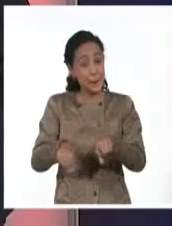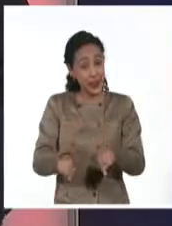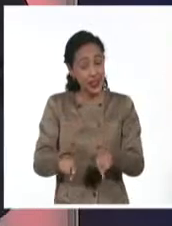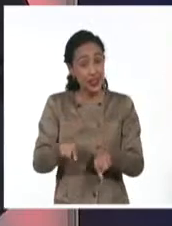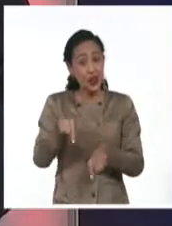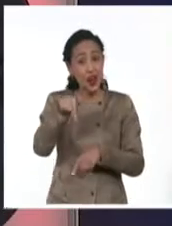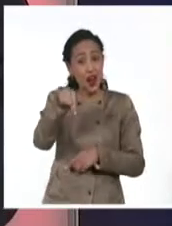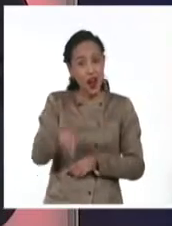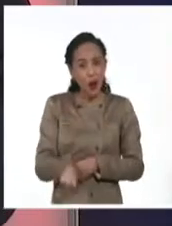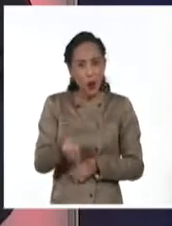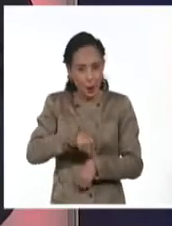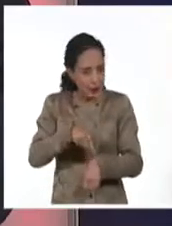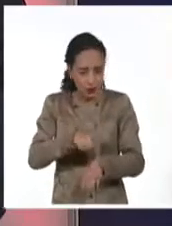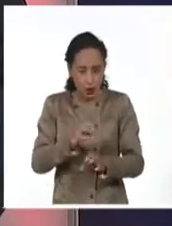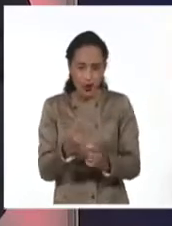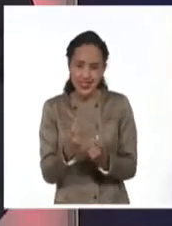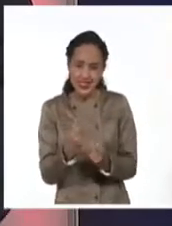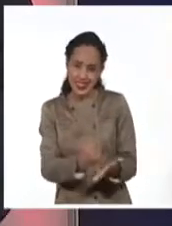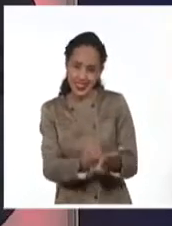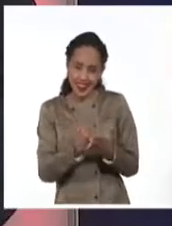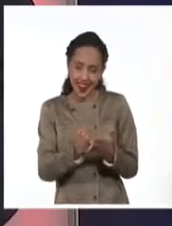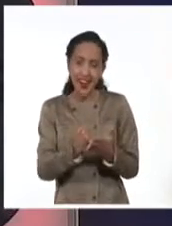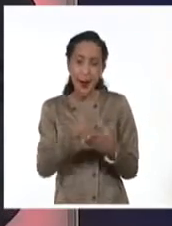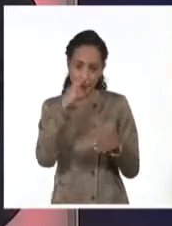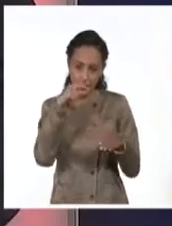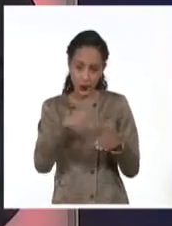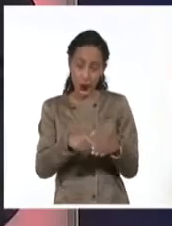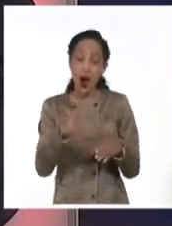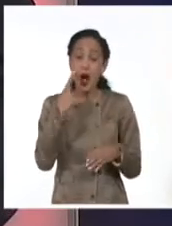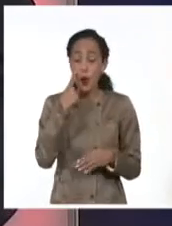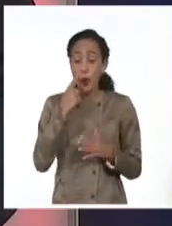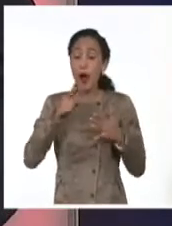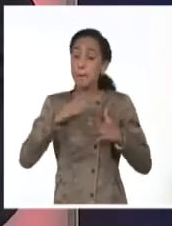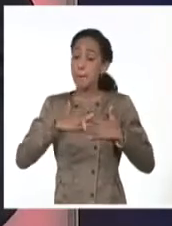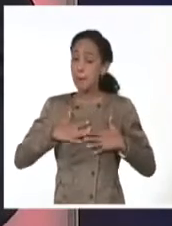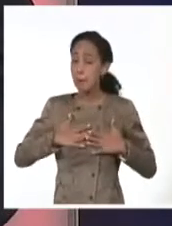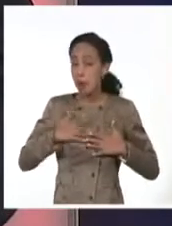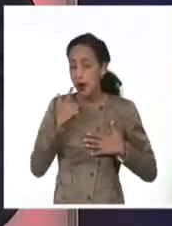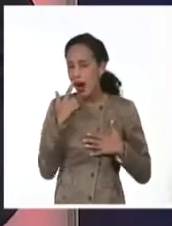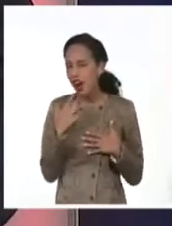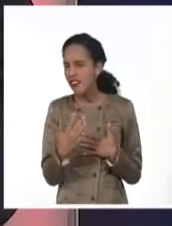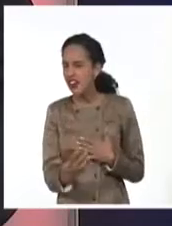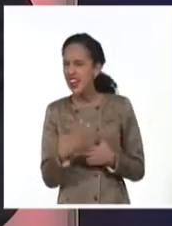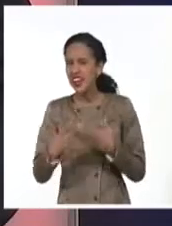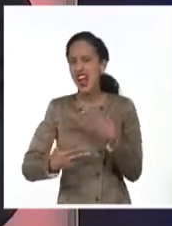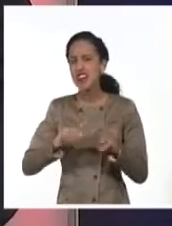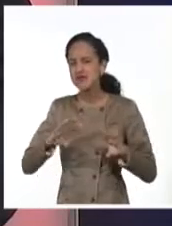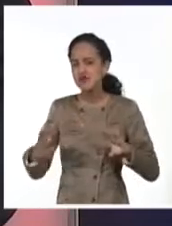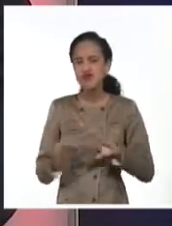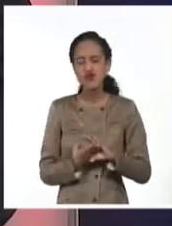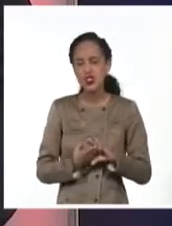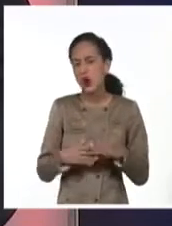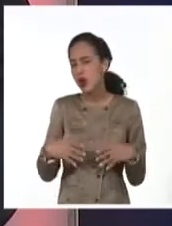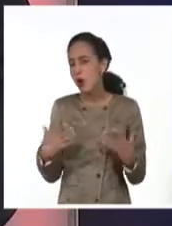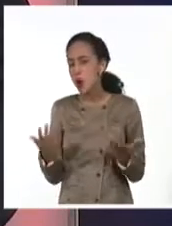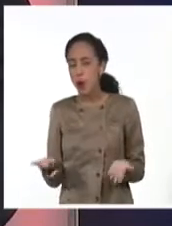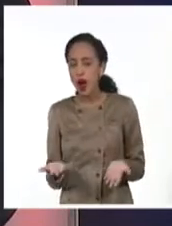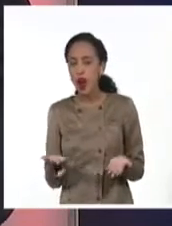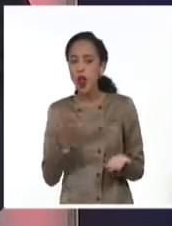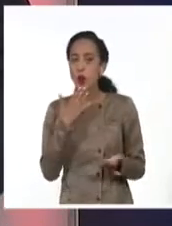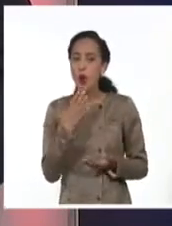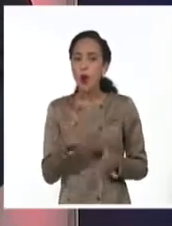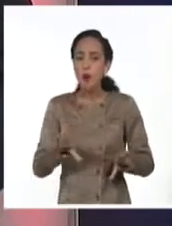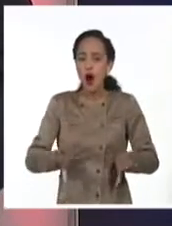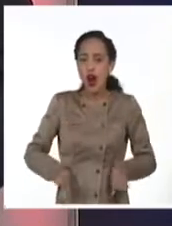aprieta ahora mismo. Ahora bien, hay que esperar a ver qué pasos se dan, qué sanciones se levantan y cómo se